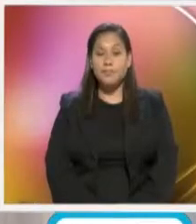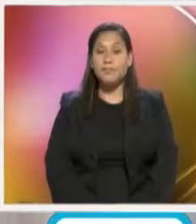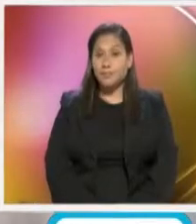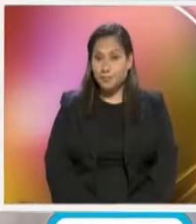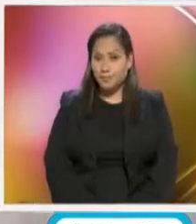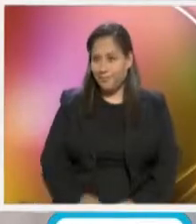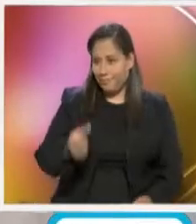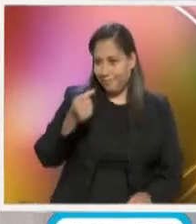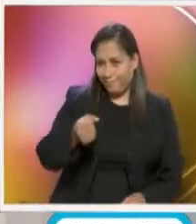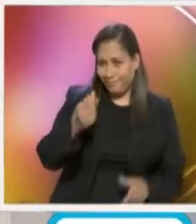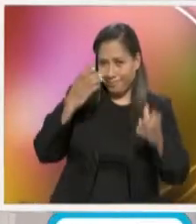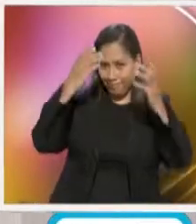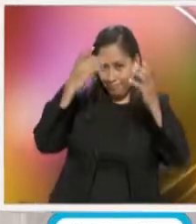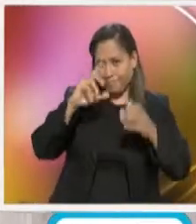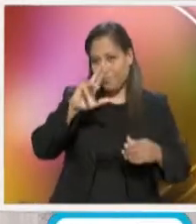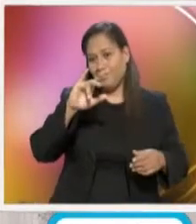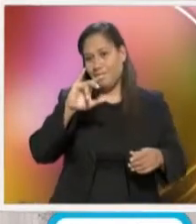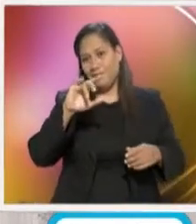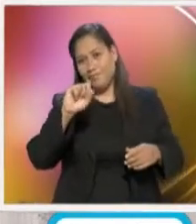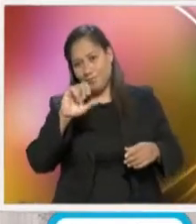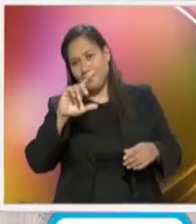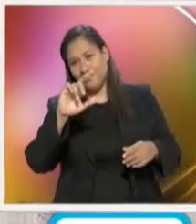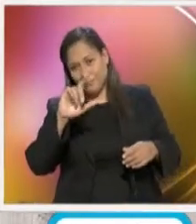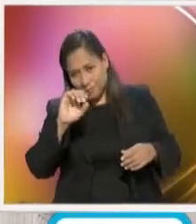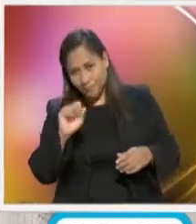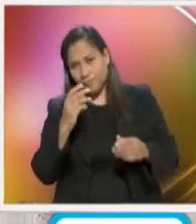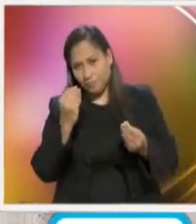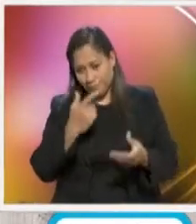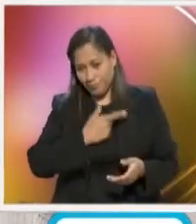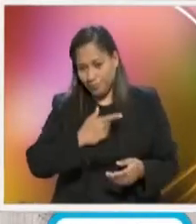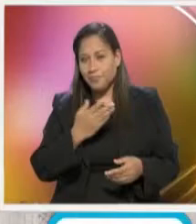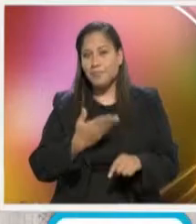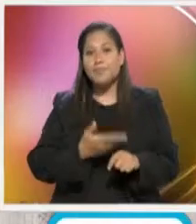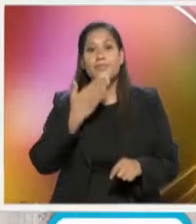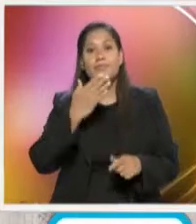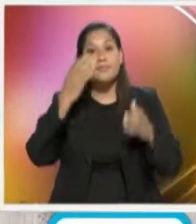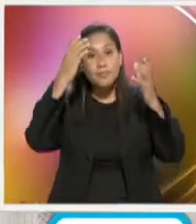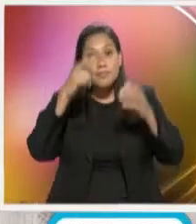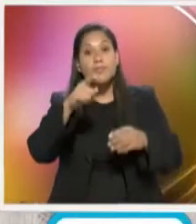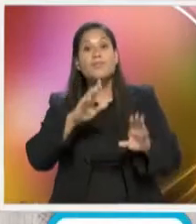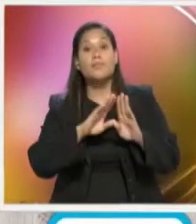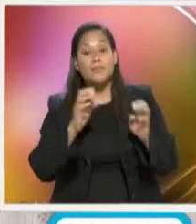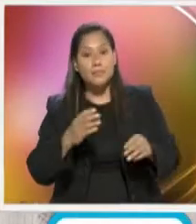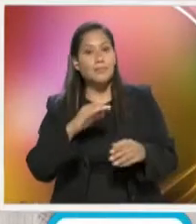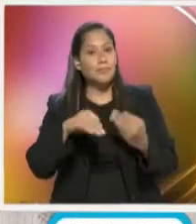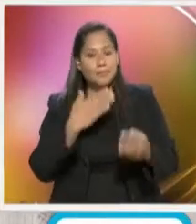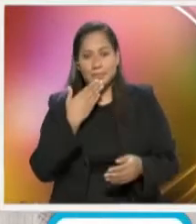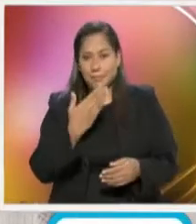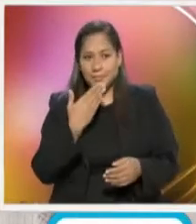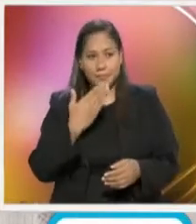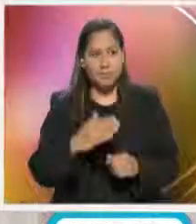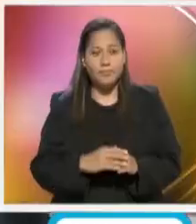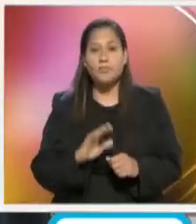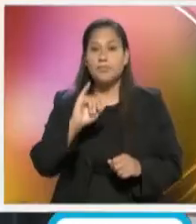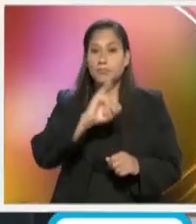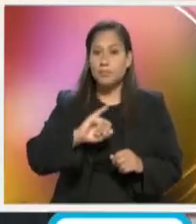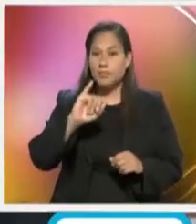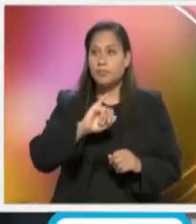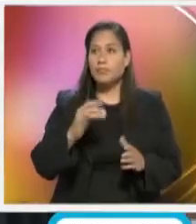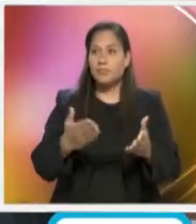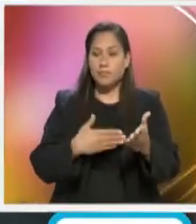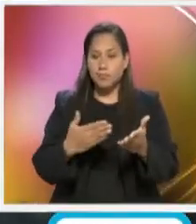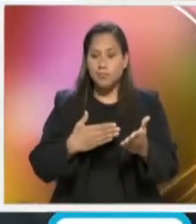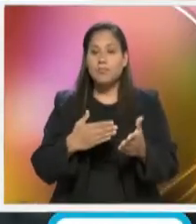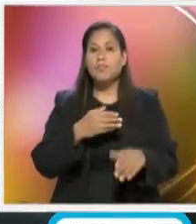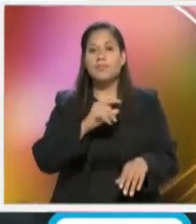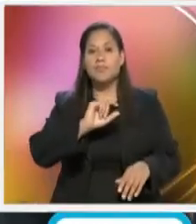Y yo saludo al chef Luis Carlos con muchísimo gusto. Muy bien, chef. Qué bueno, ¿Y tú cómo te va? Bien, muy bien, todo bien, todo bien. Es jueves de